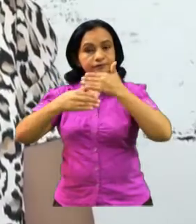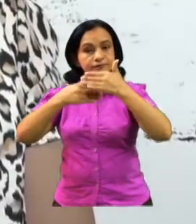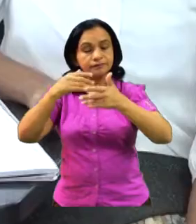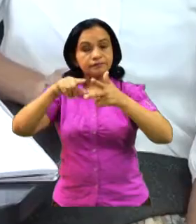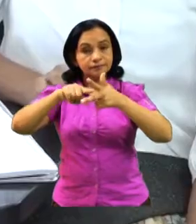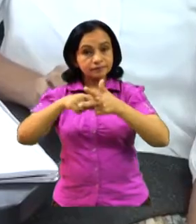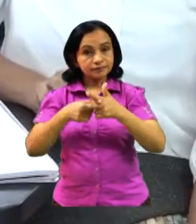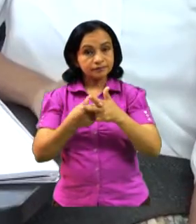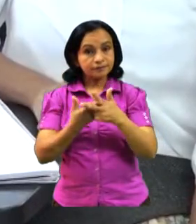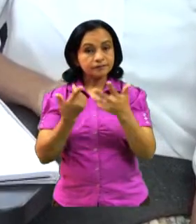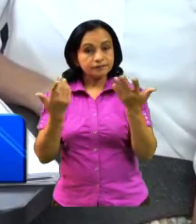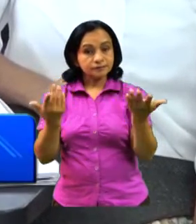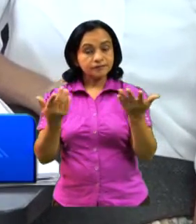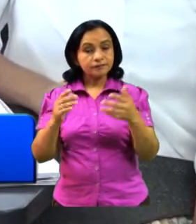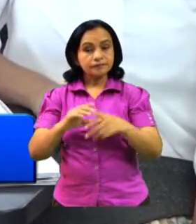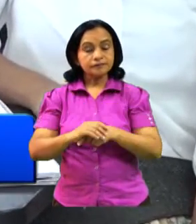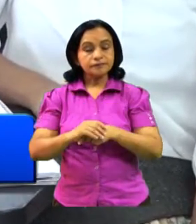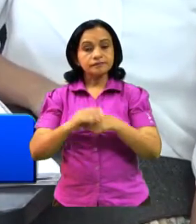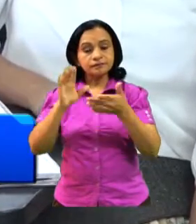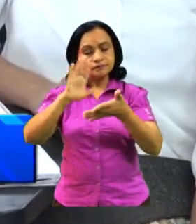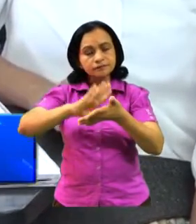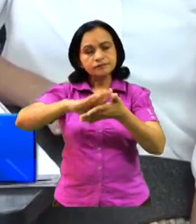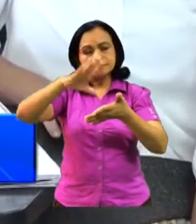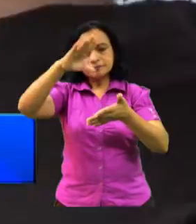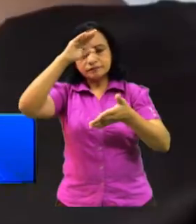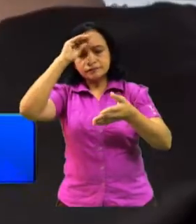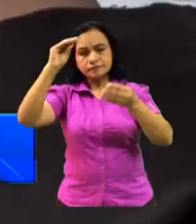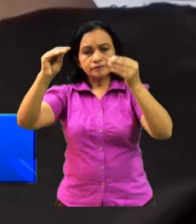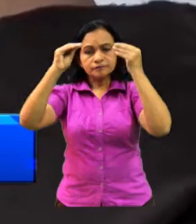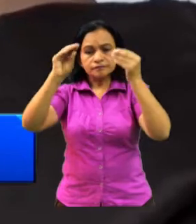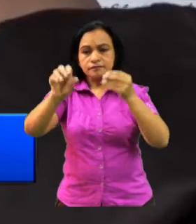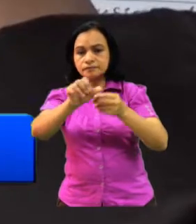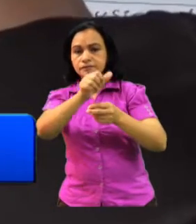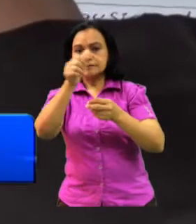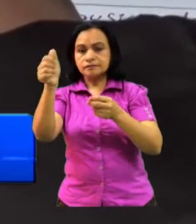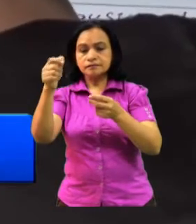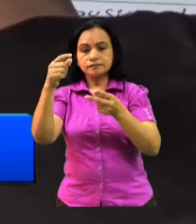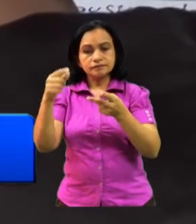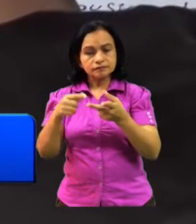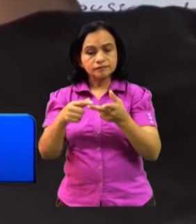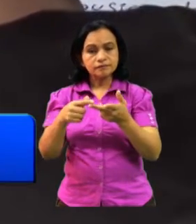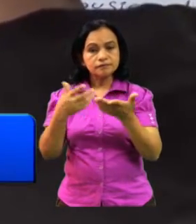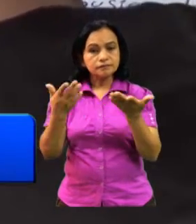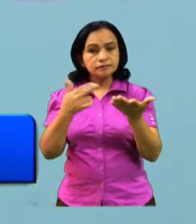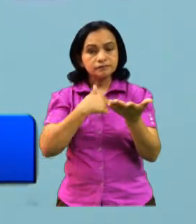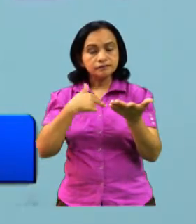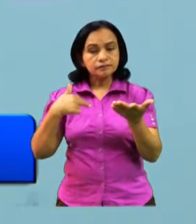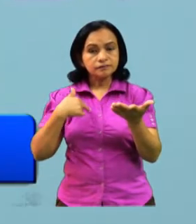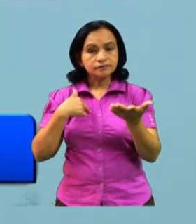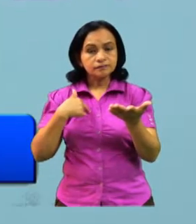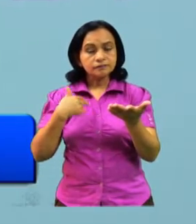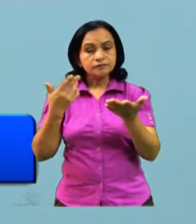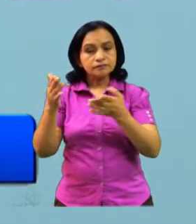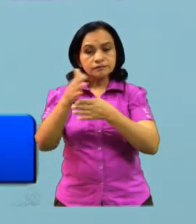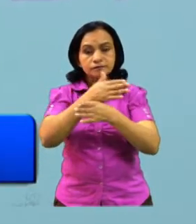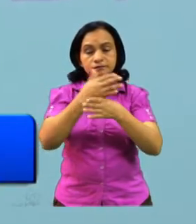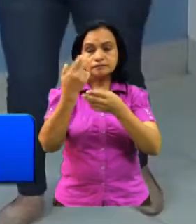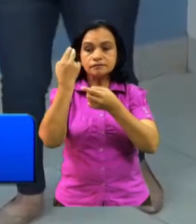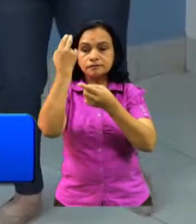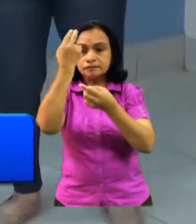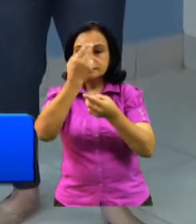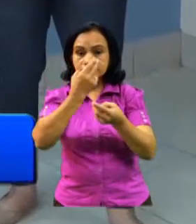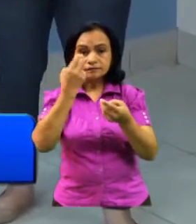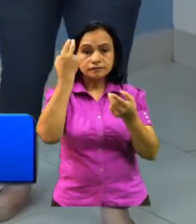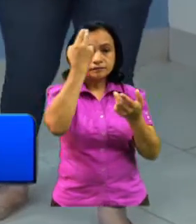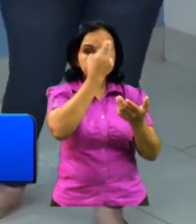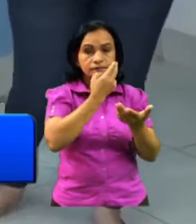está iniciando esta capacitación y la otra capacitación que también fue producto de una serie de consultas